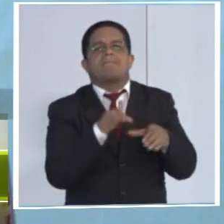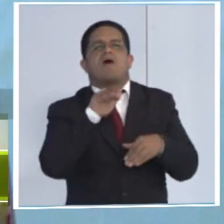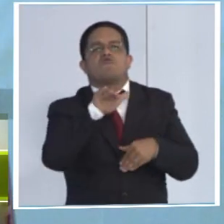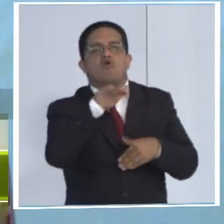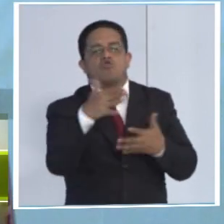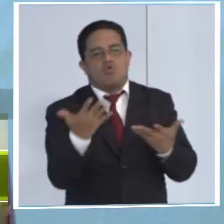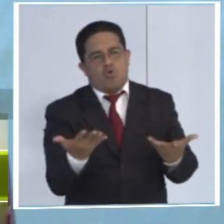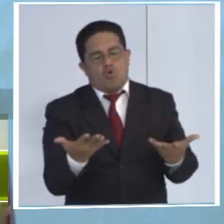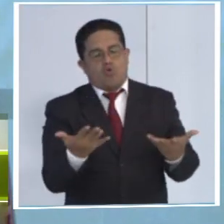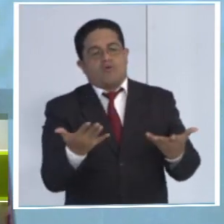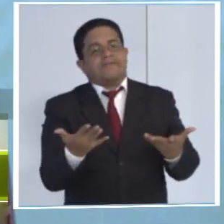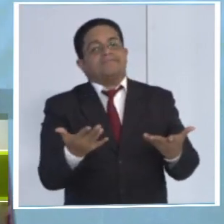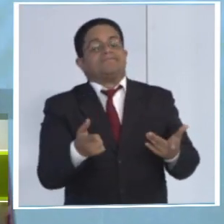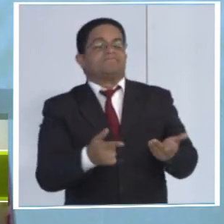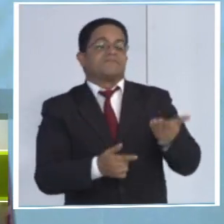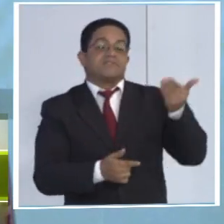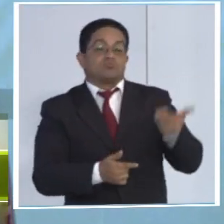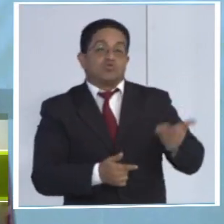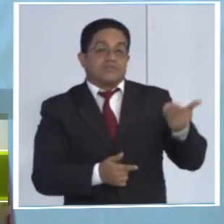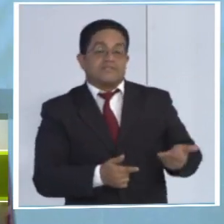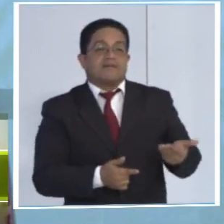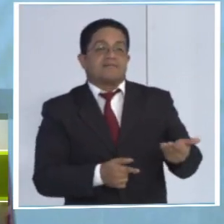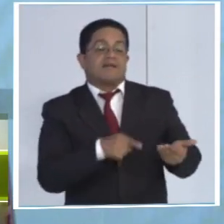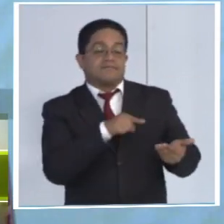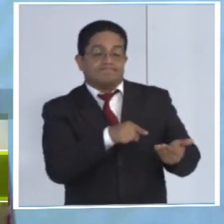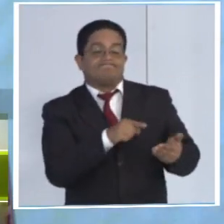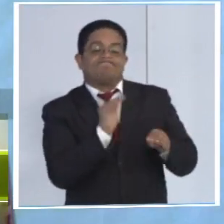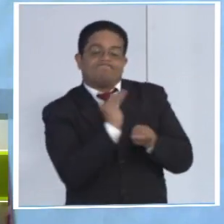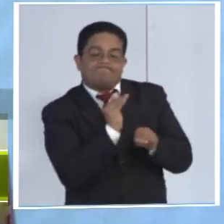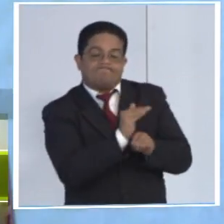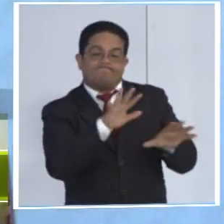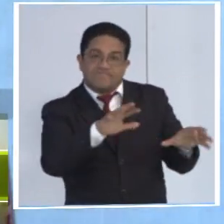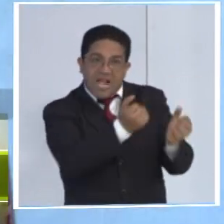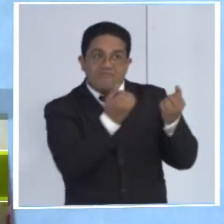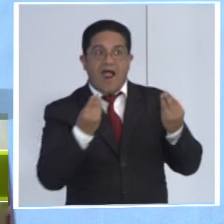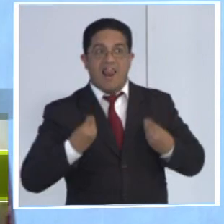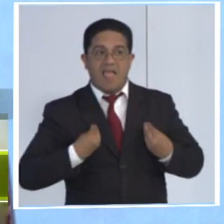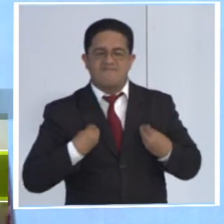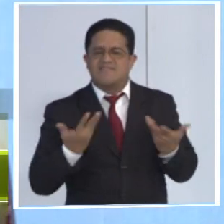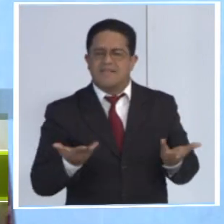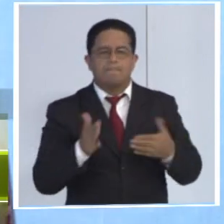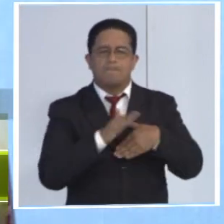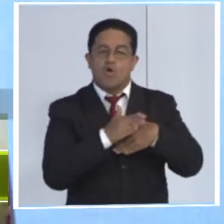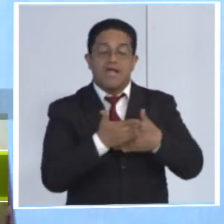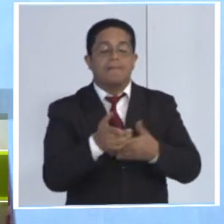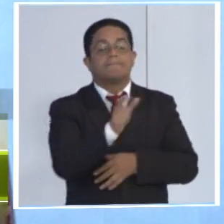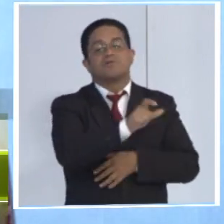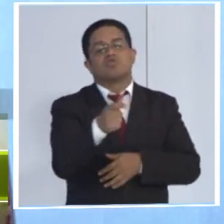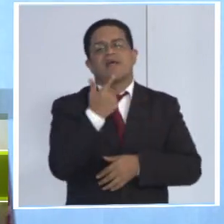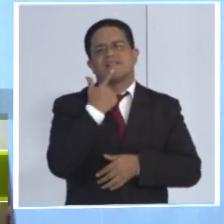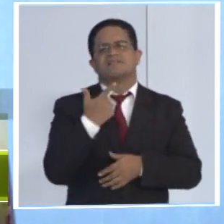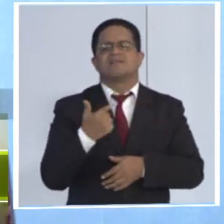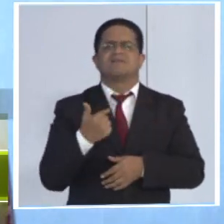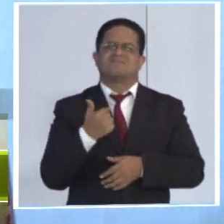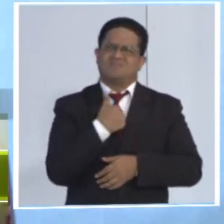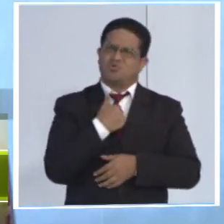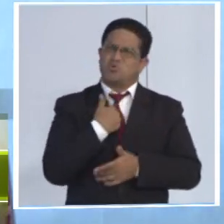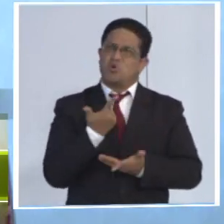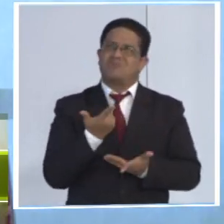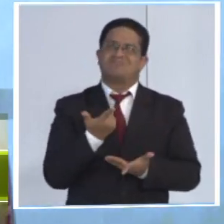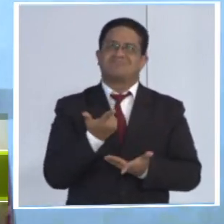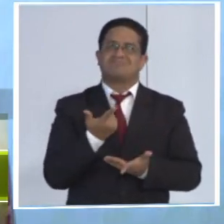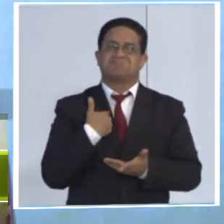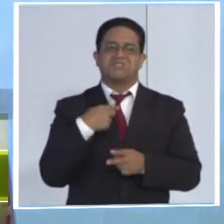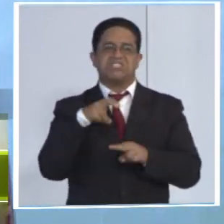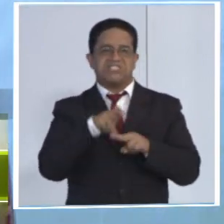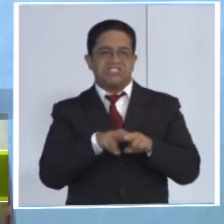cirugía. Es importante la preservación de la vida, por todo, porque muchos pacientes nos dicen, doctor, ¿cómo me va a quedar el cráneo?